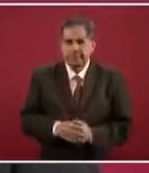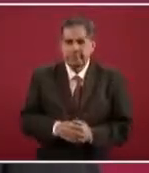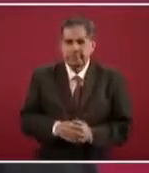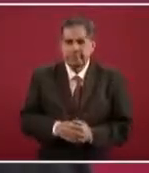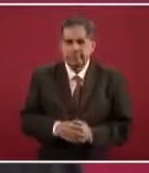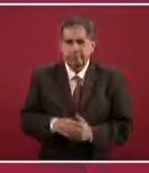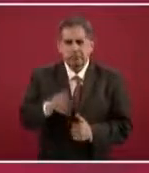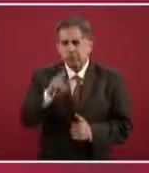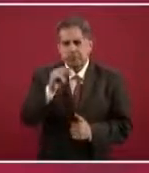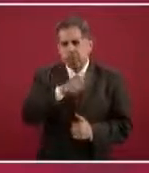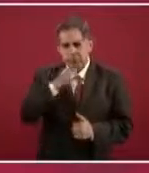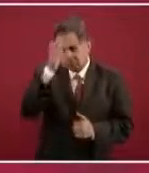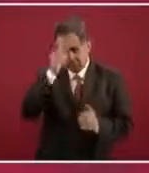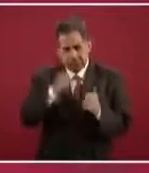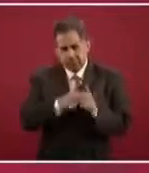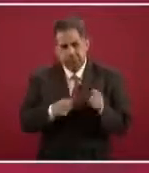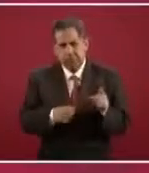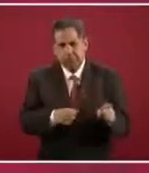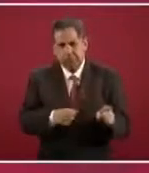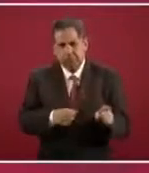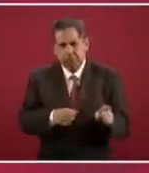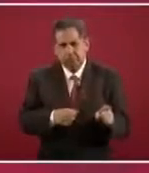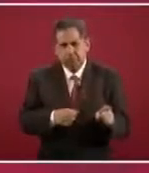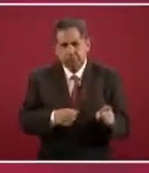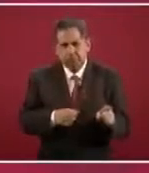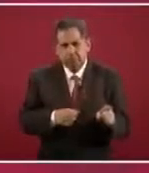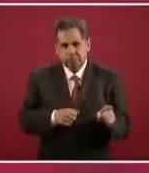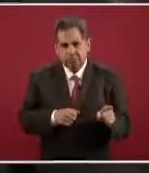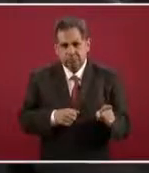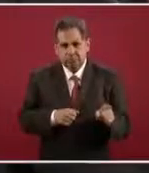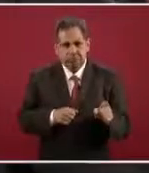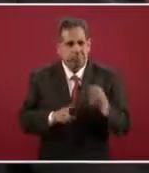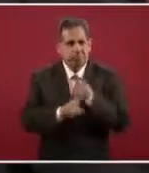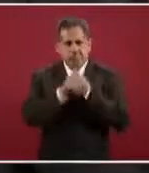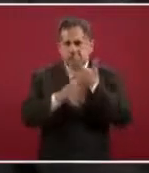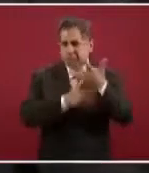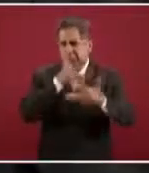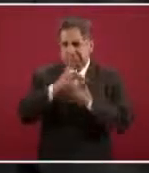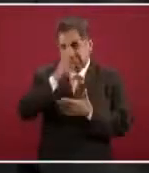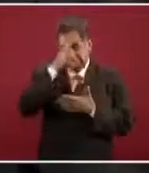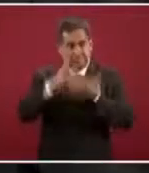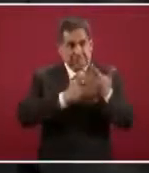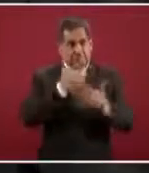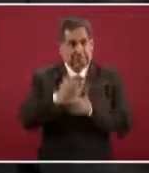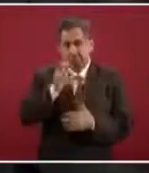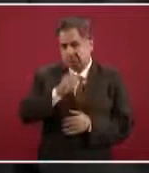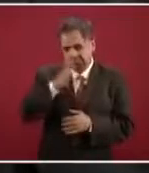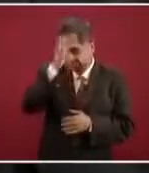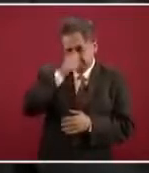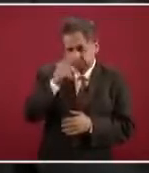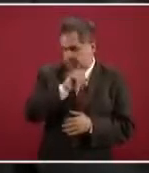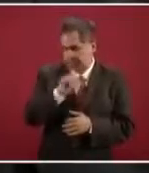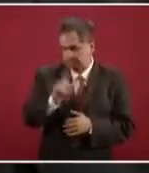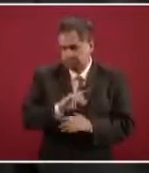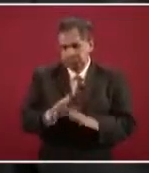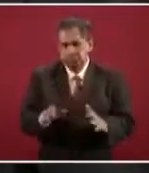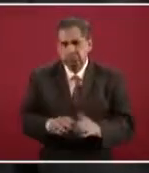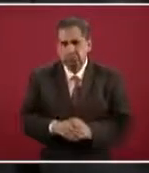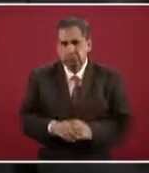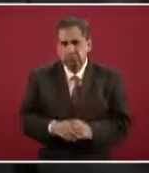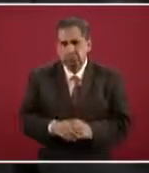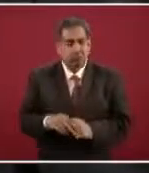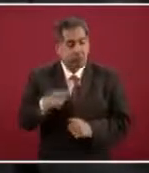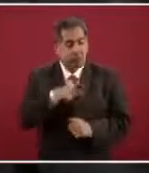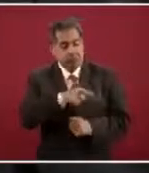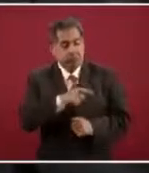No estoy de acuerdo con la violencia, con las agresiones. No estuve